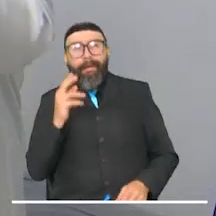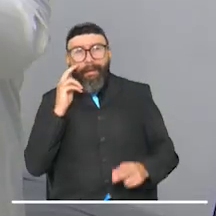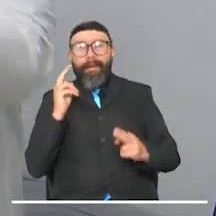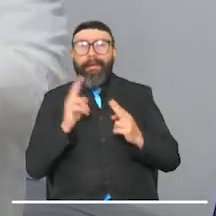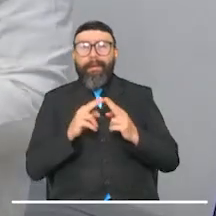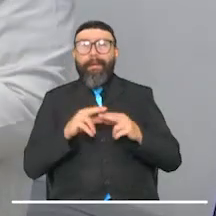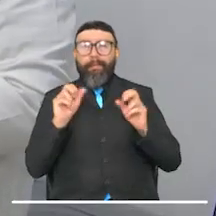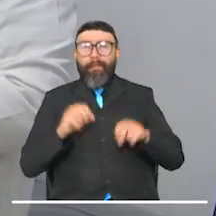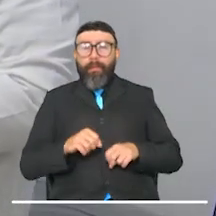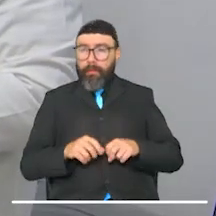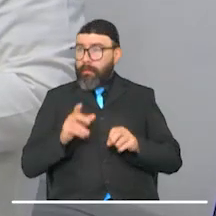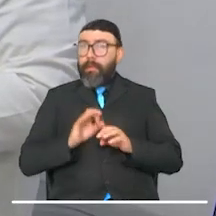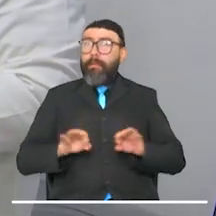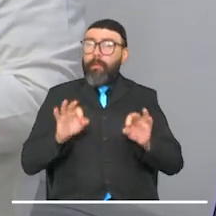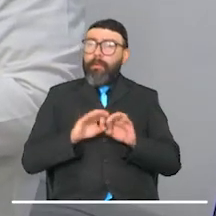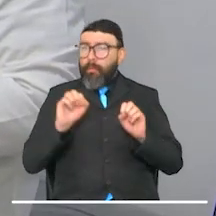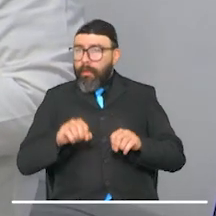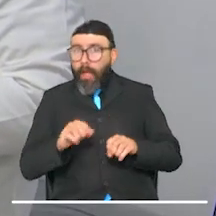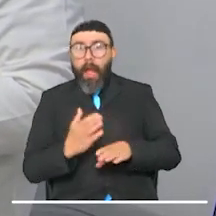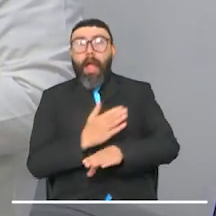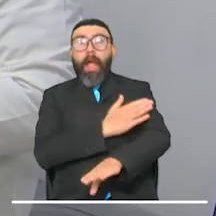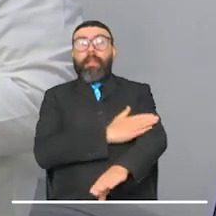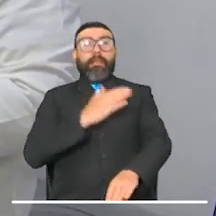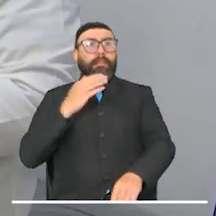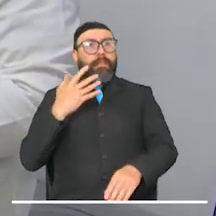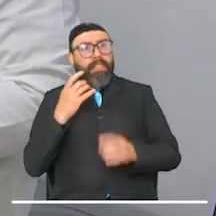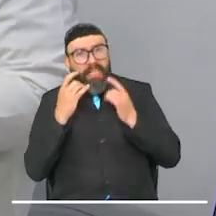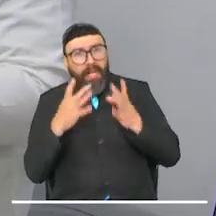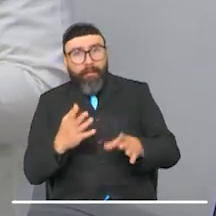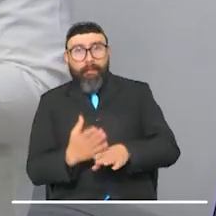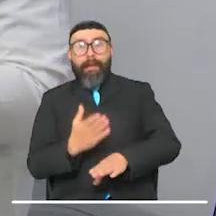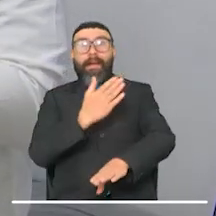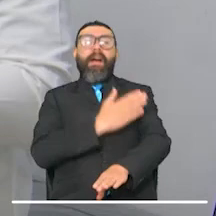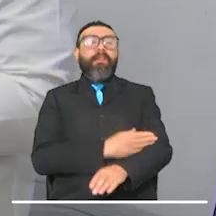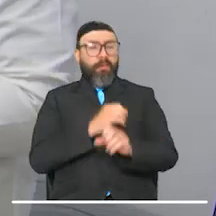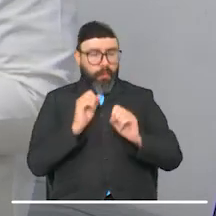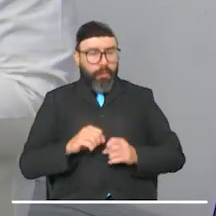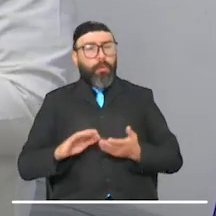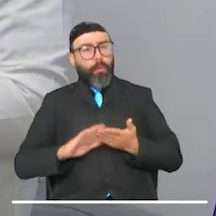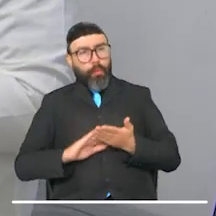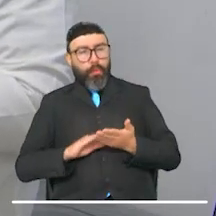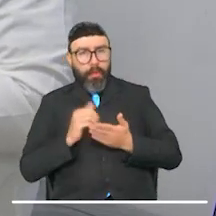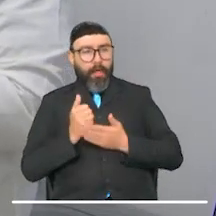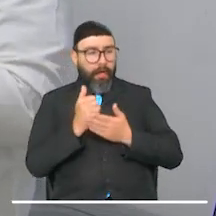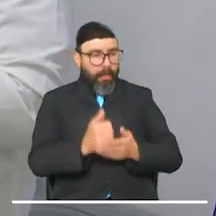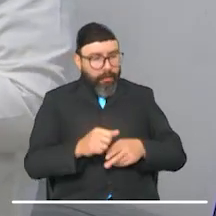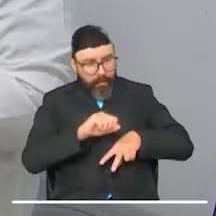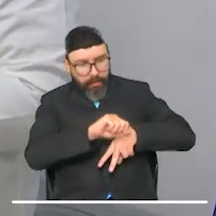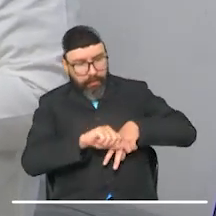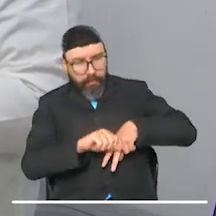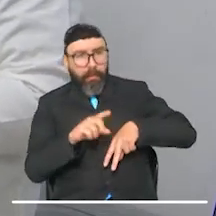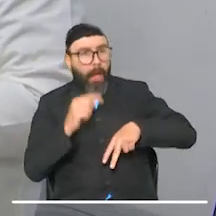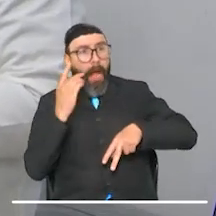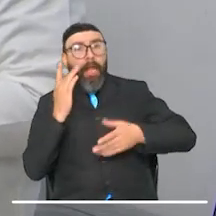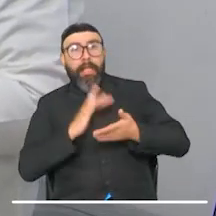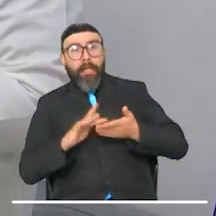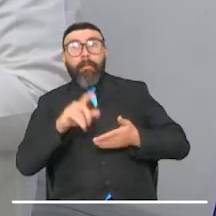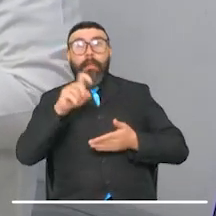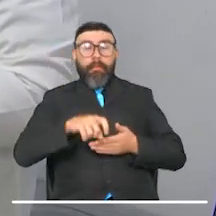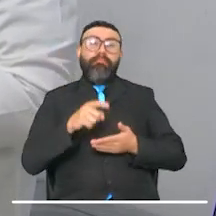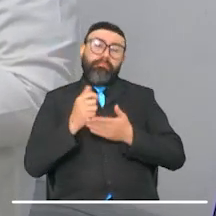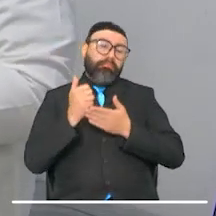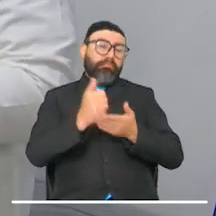adelantarnos a una posible complicación a futuro si podemos hacer tratamiento preventivo y profiláctico es lo importante hoy de la ecografía